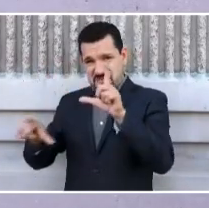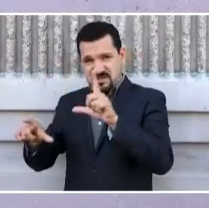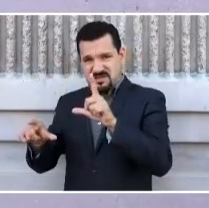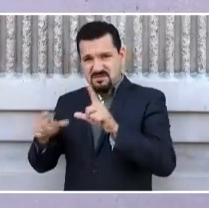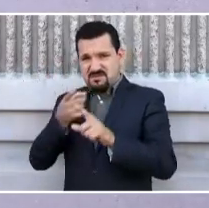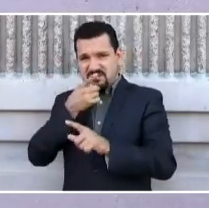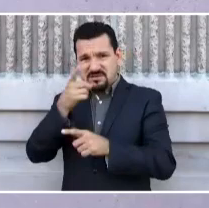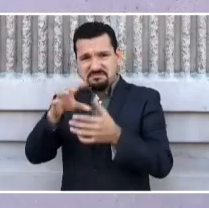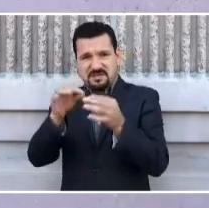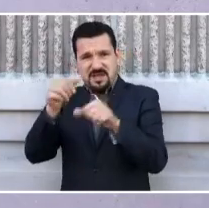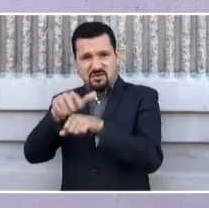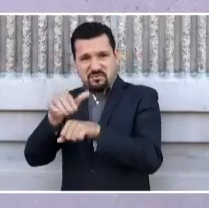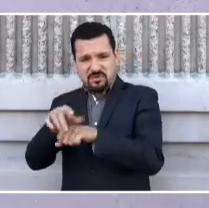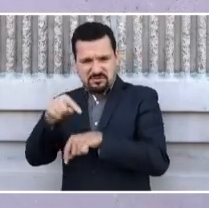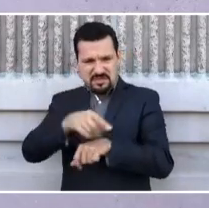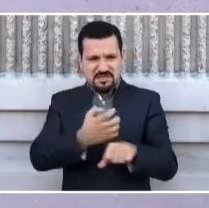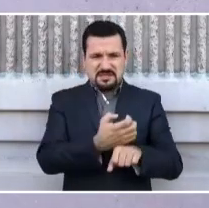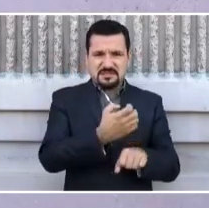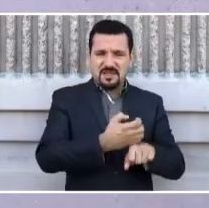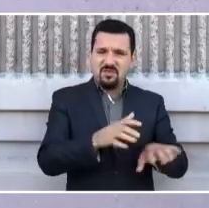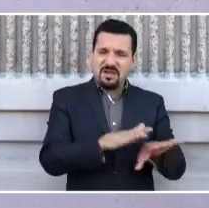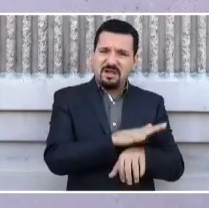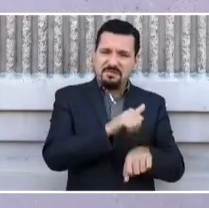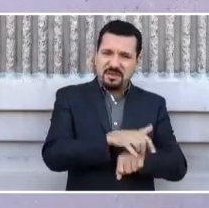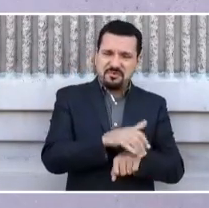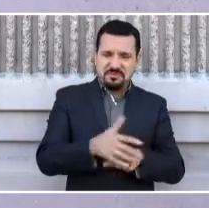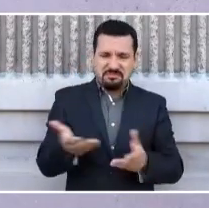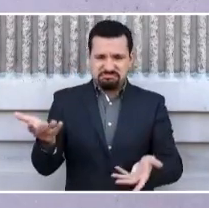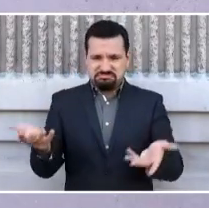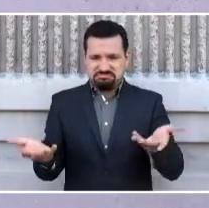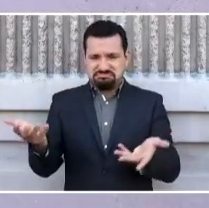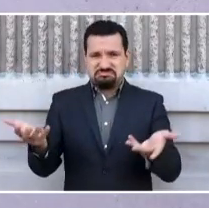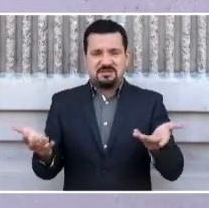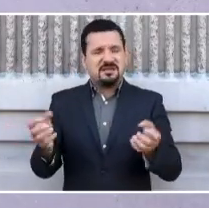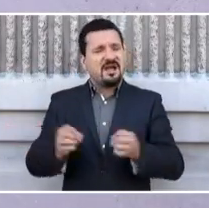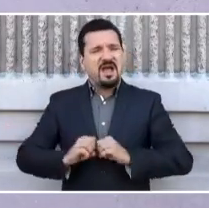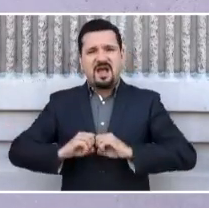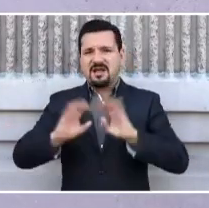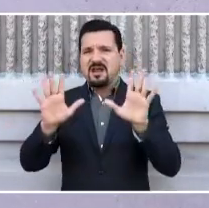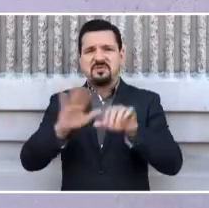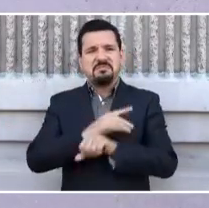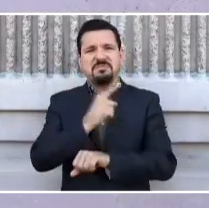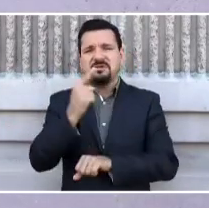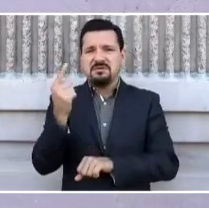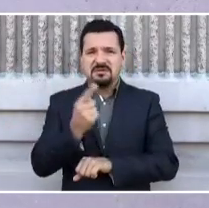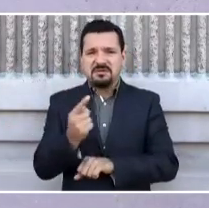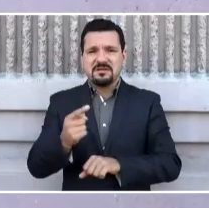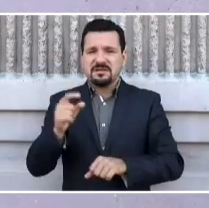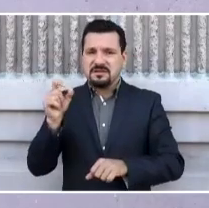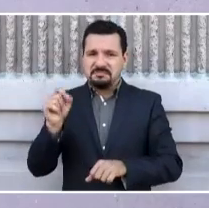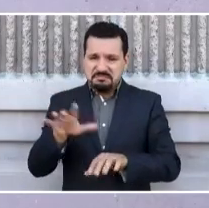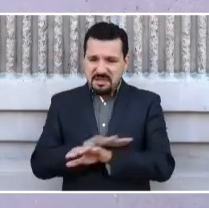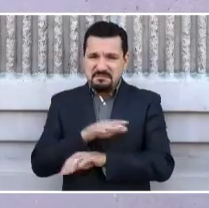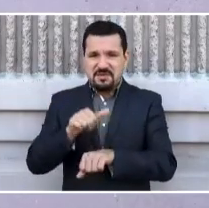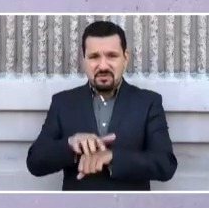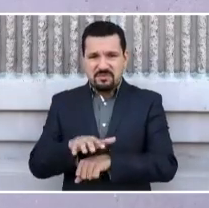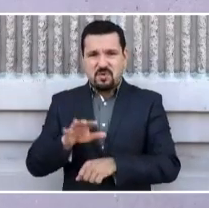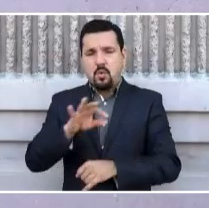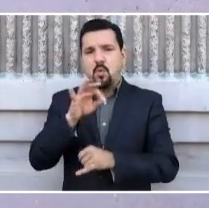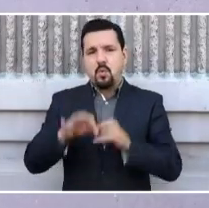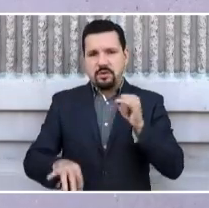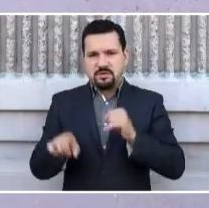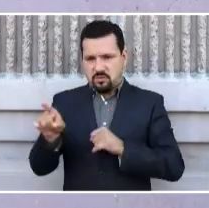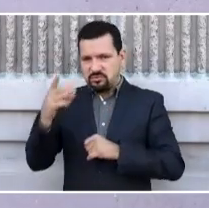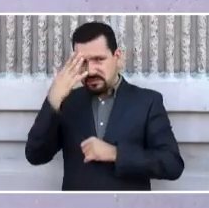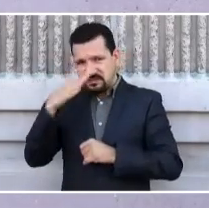maneja otro dato. A ver si nos puede, pues, mencionar, aclarar a qué se debe esto. Y por último, si tiene también el